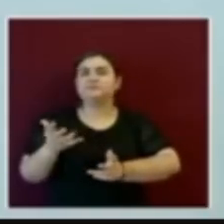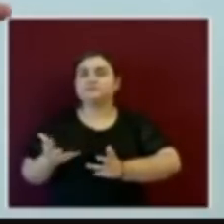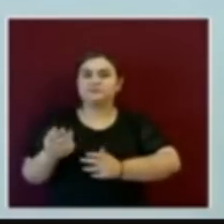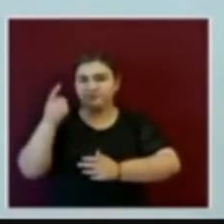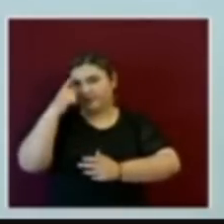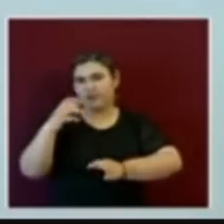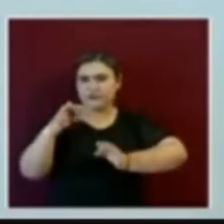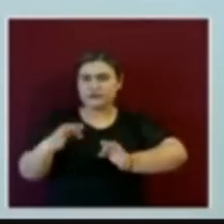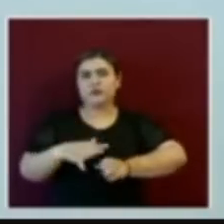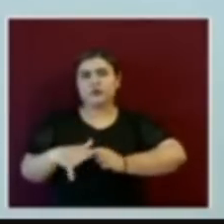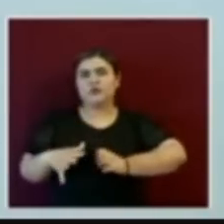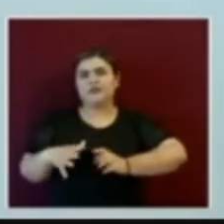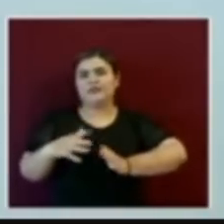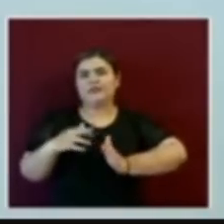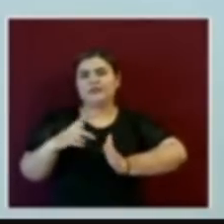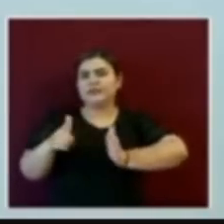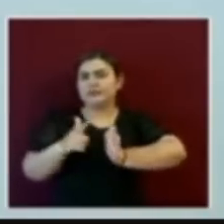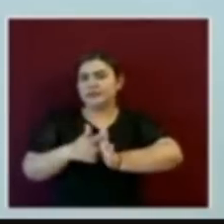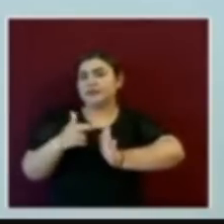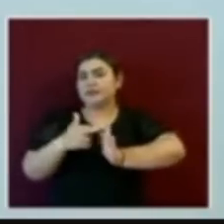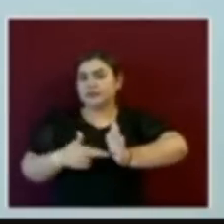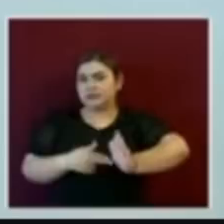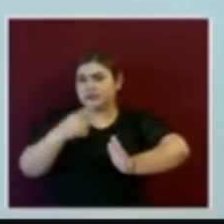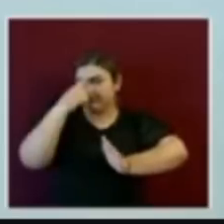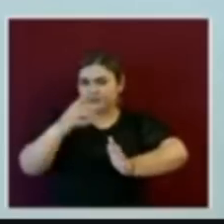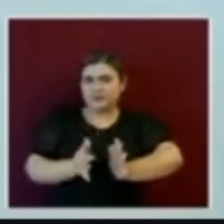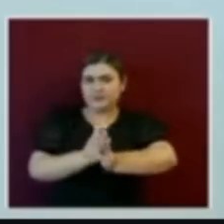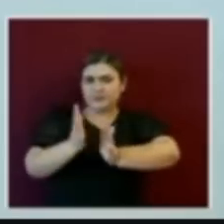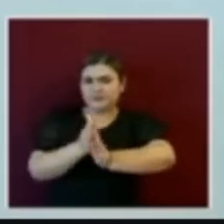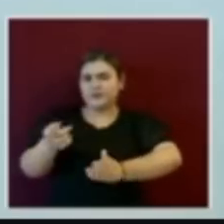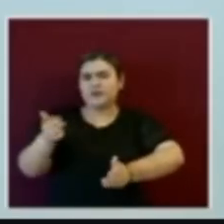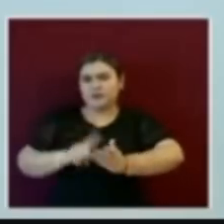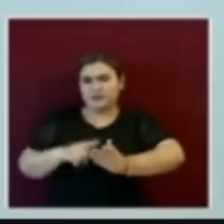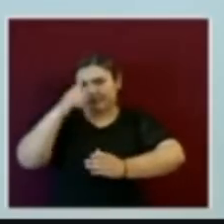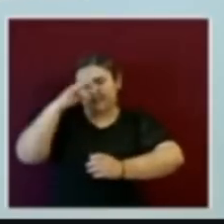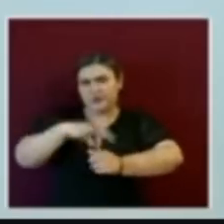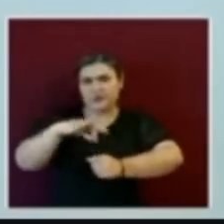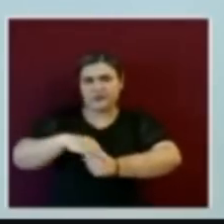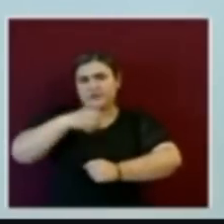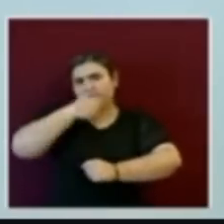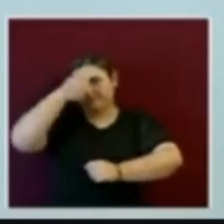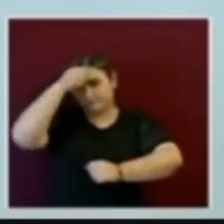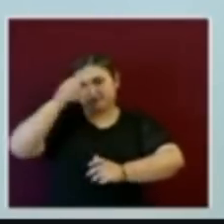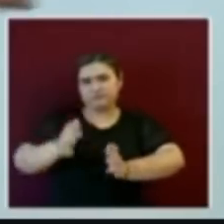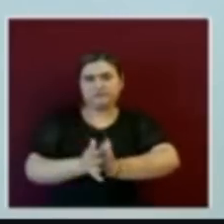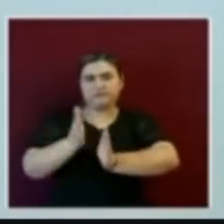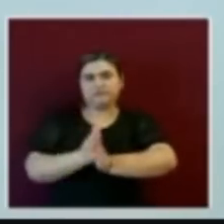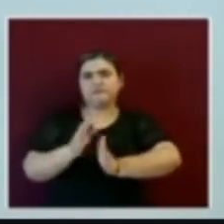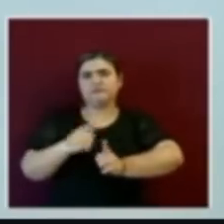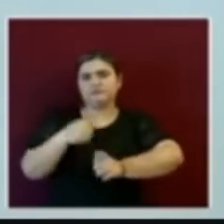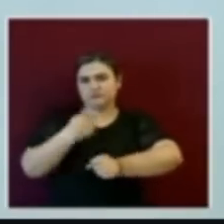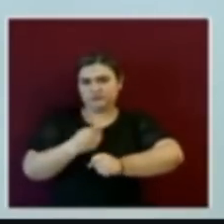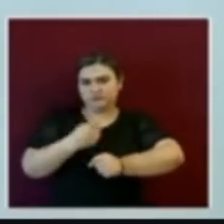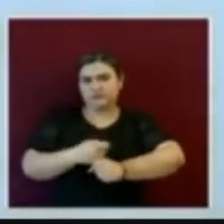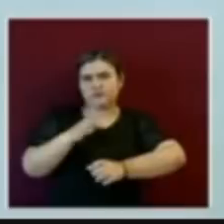definir los términos para la conducción del proceso interno de elección de quien primeramente será coordinador